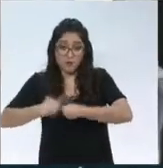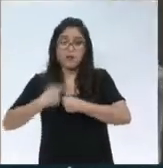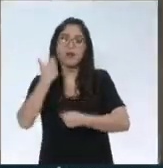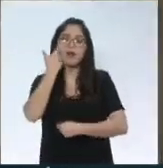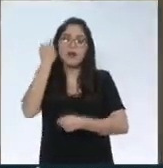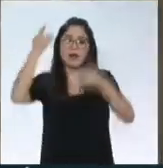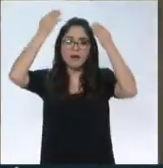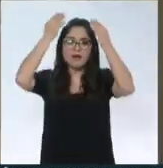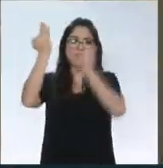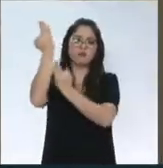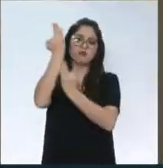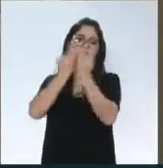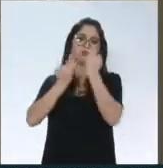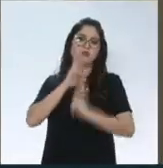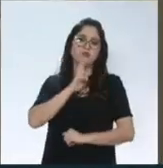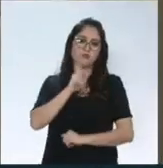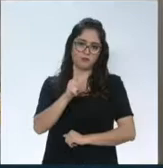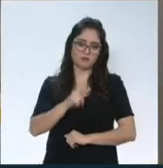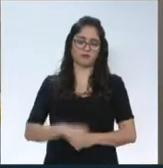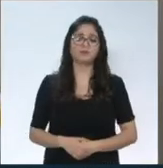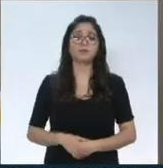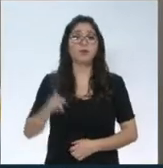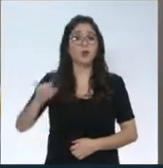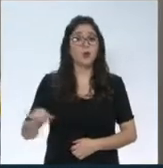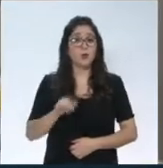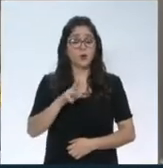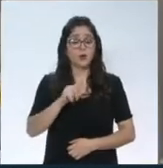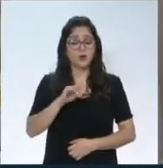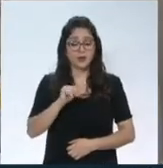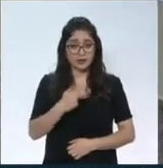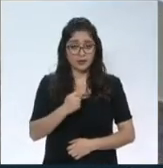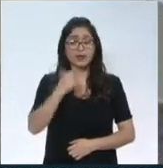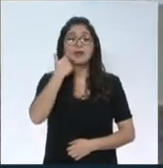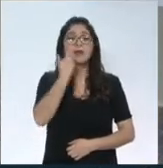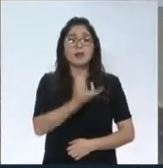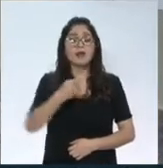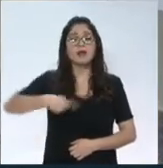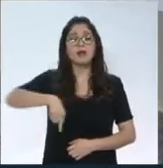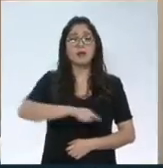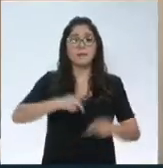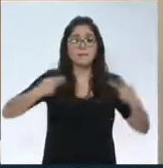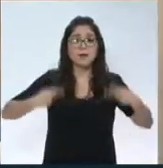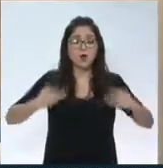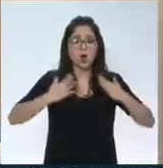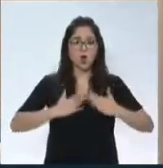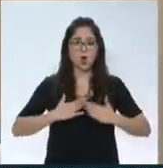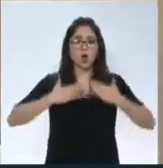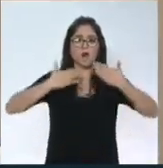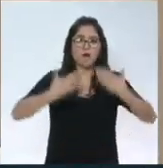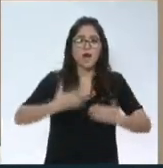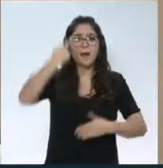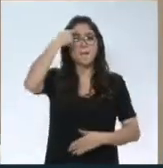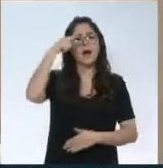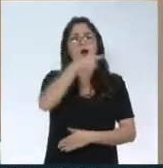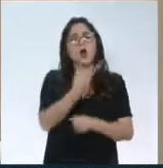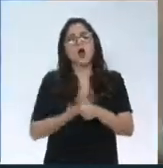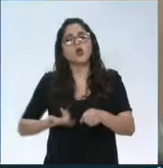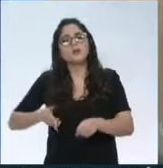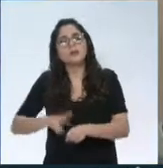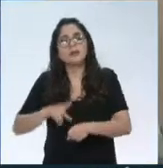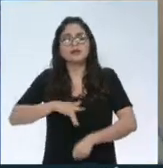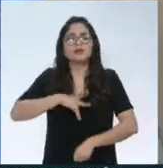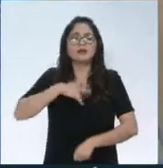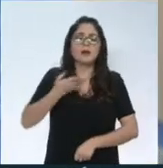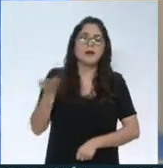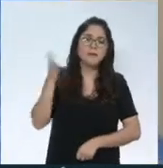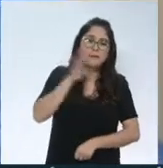¿no? Lo importante para Judith es que sus pacientes tengan esa confianza para luchar con las enfermedades, aunque tengan poco